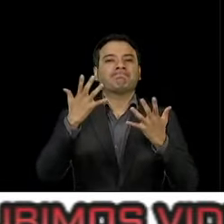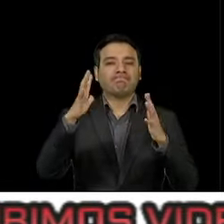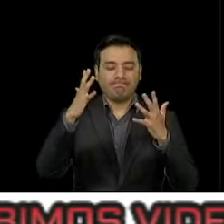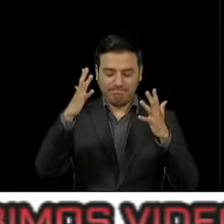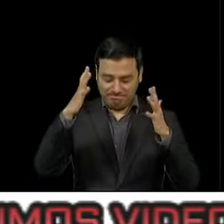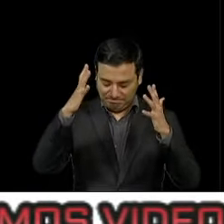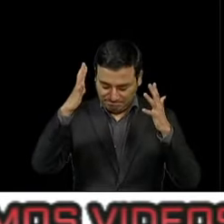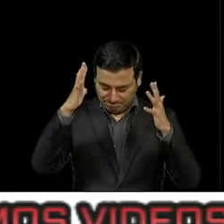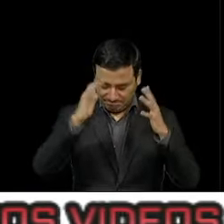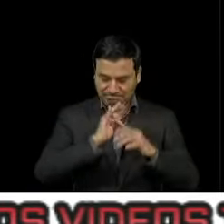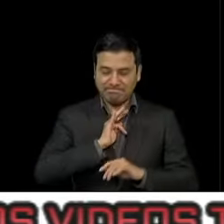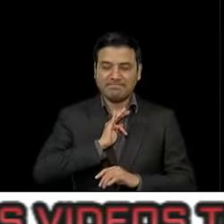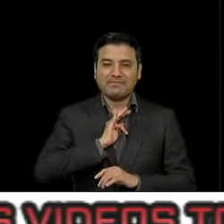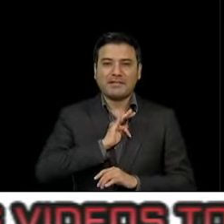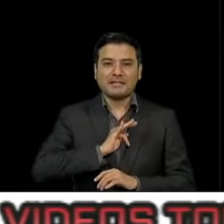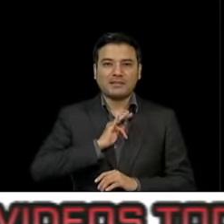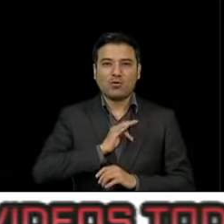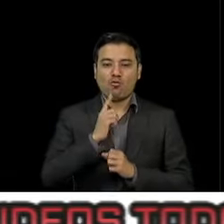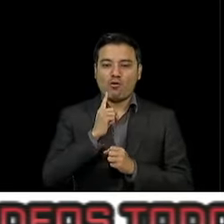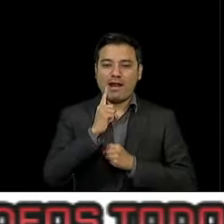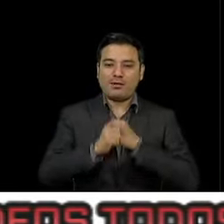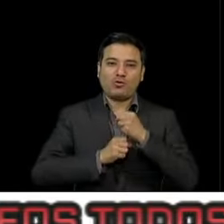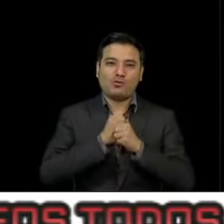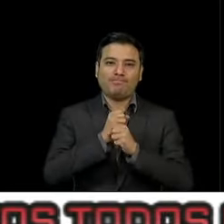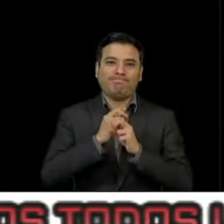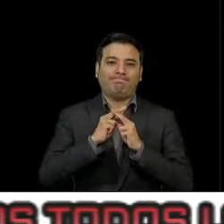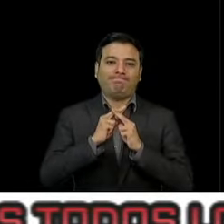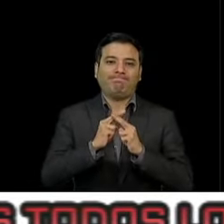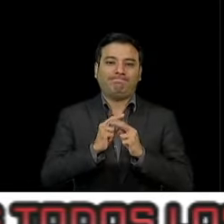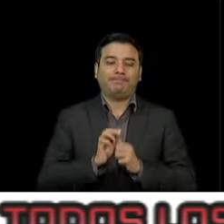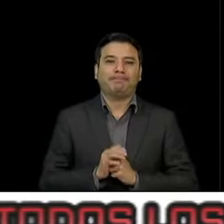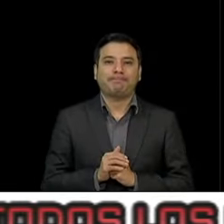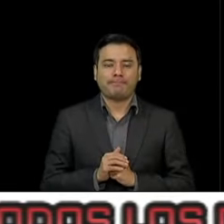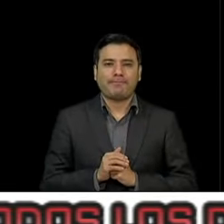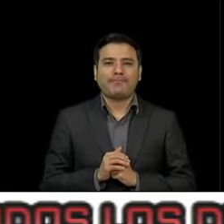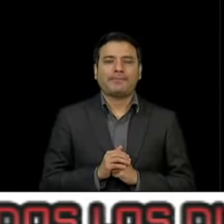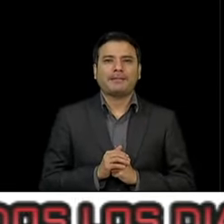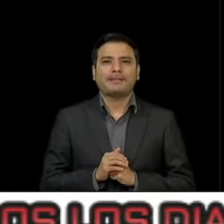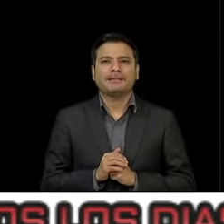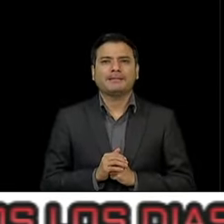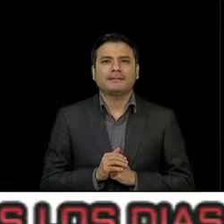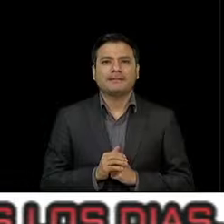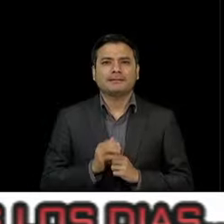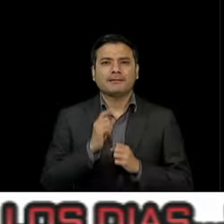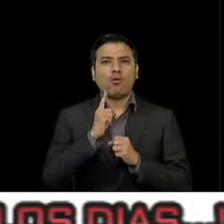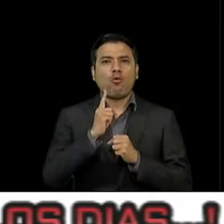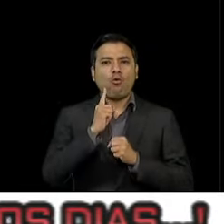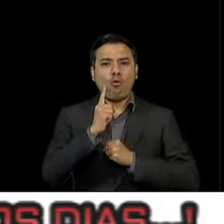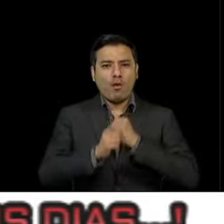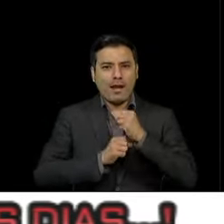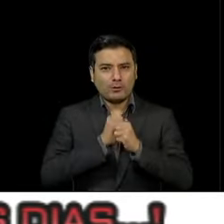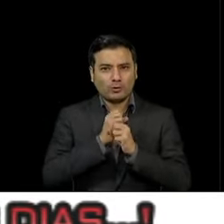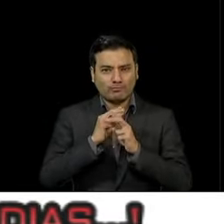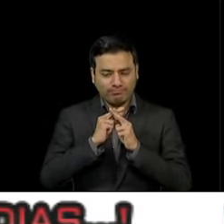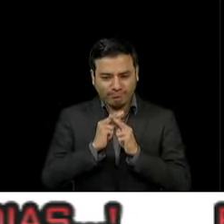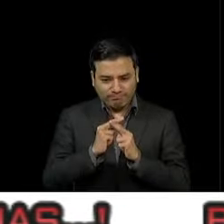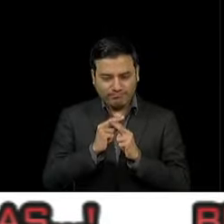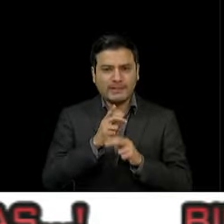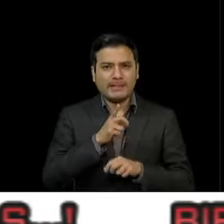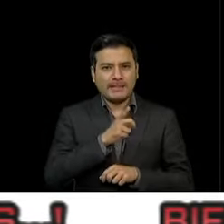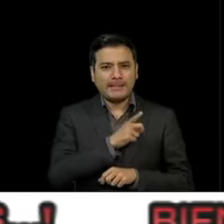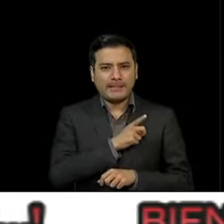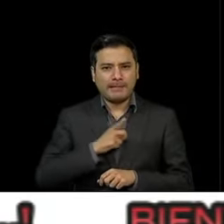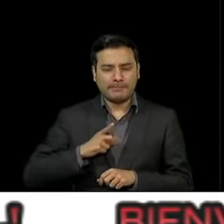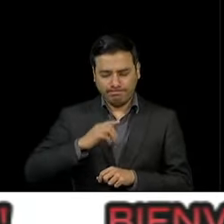ese aniversario, ese primer aniversario. Primero, este aniversario también nos obliga a reflexionar